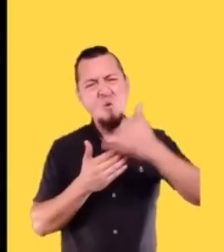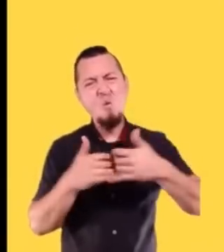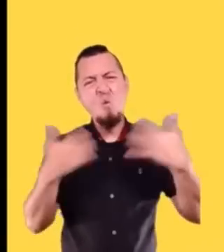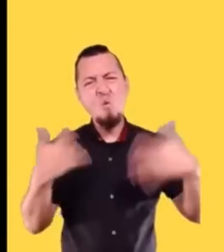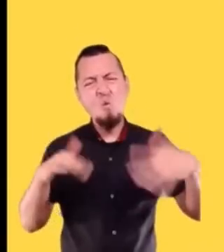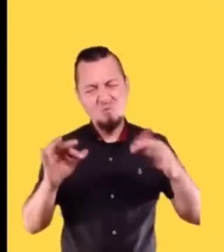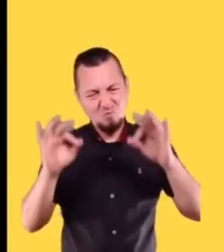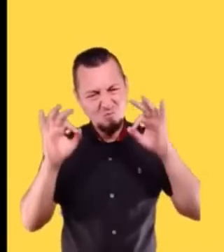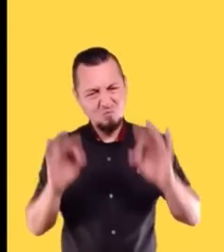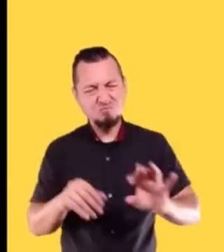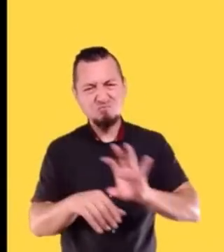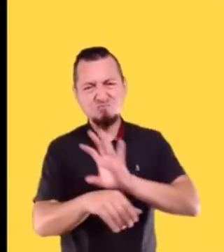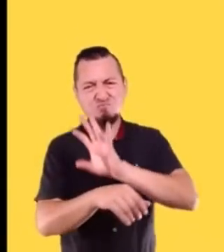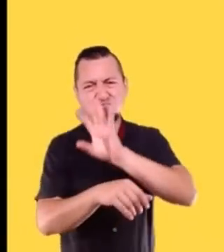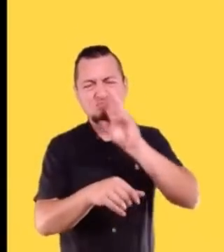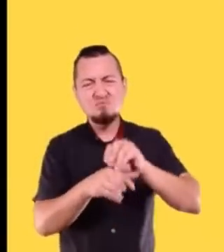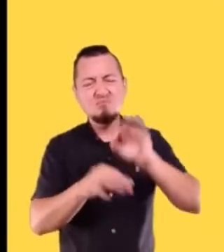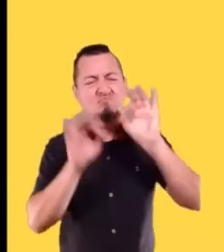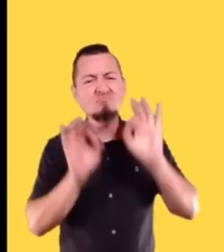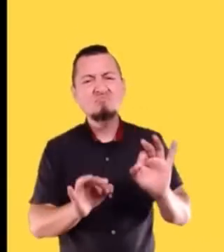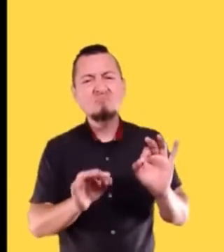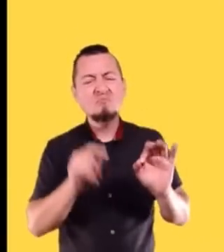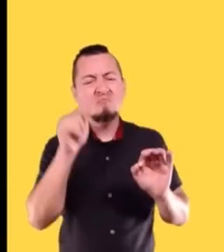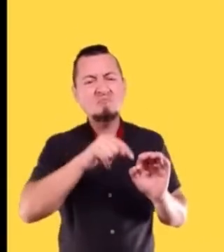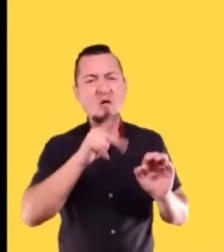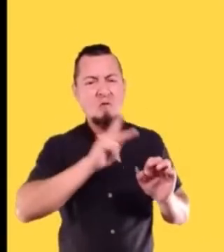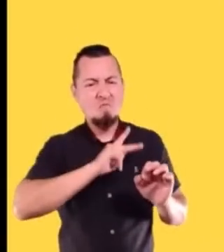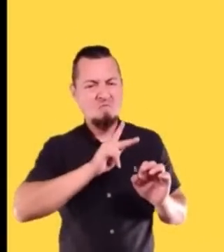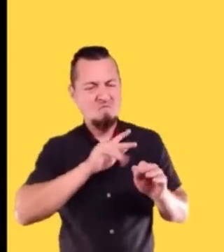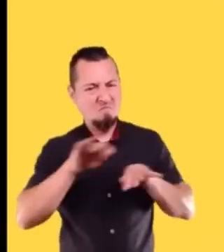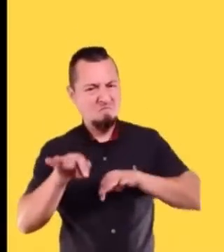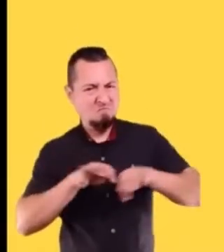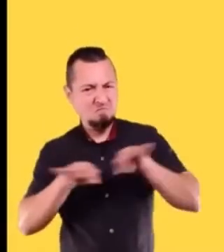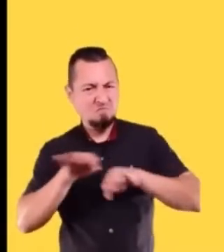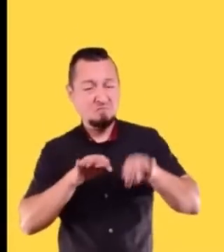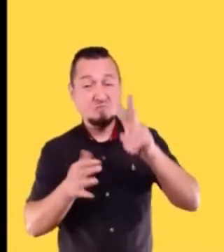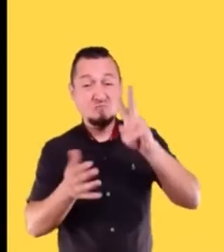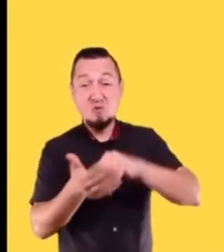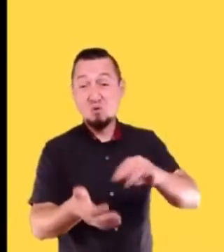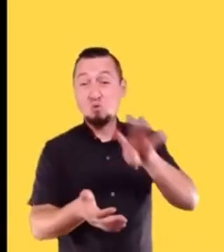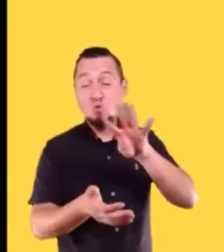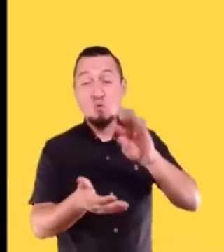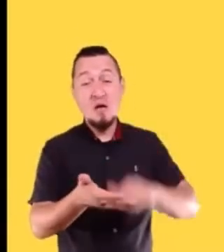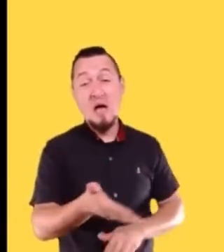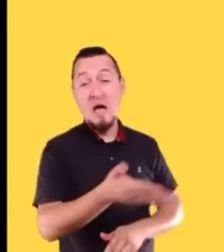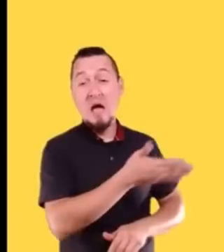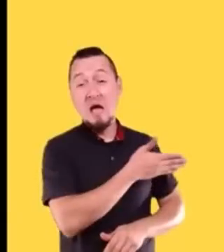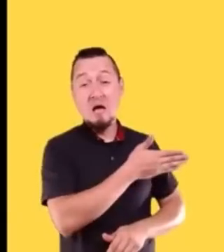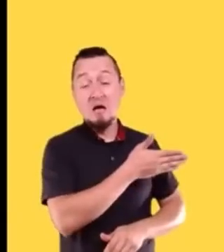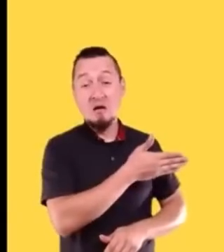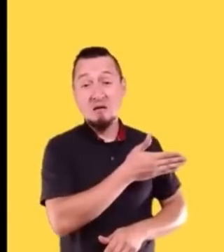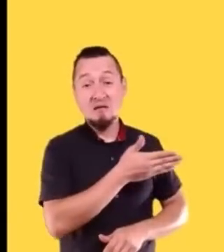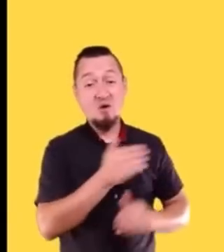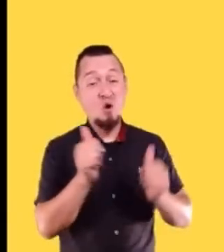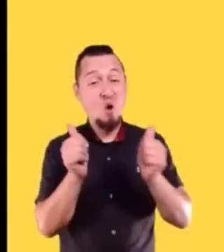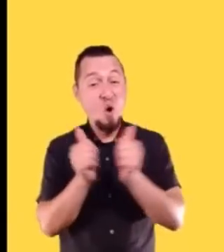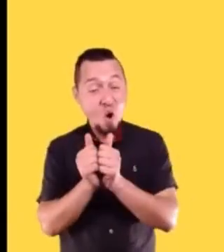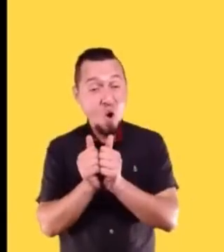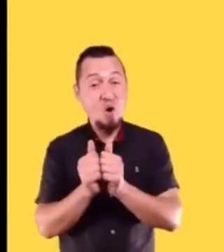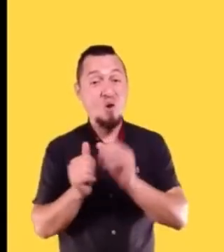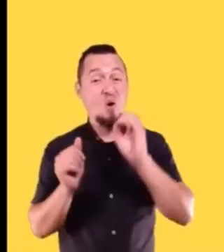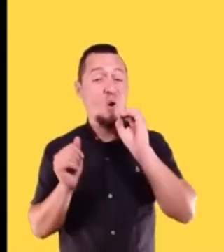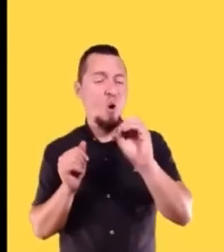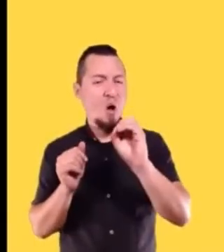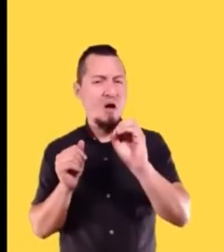las organizaciones sindicales y de los alumnos desde el año 2019. Con o sin libros de texto,